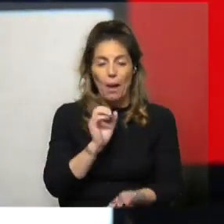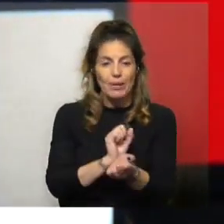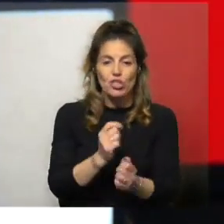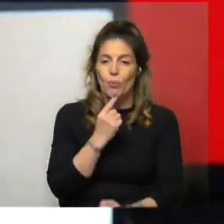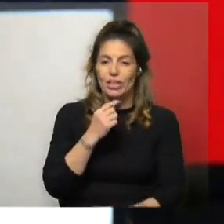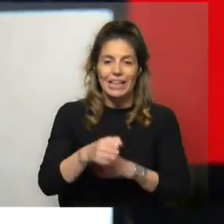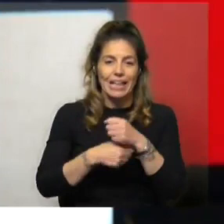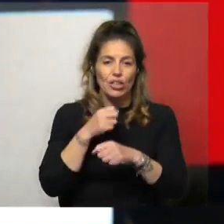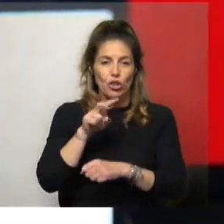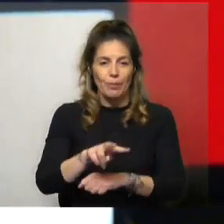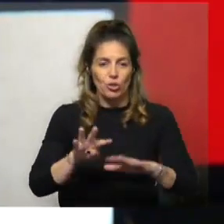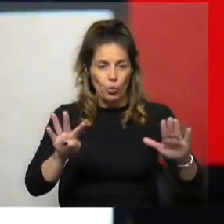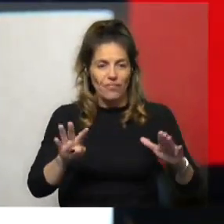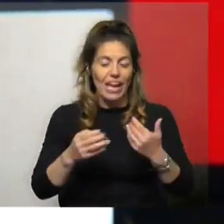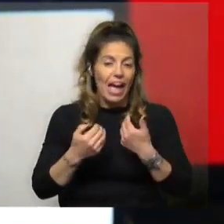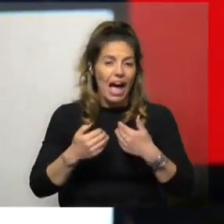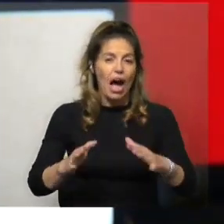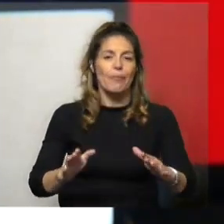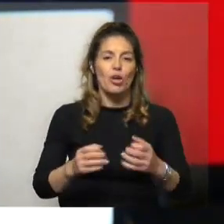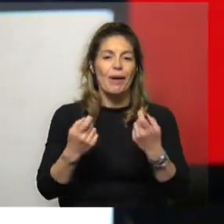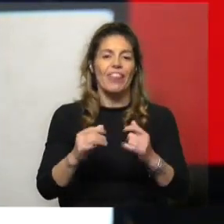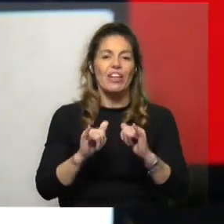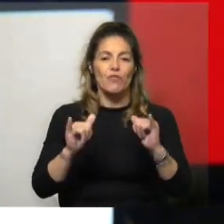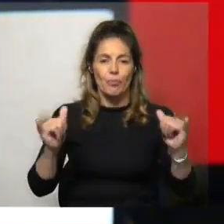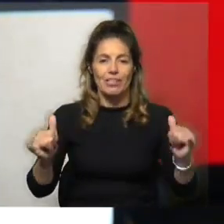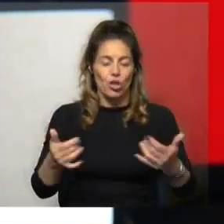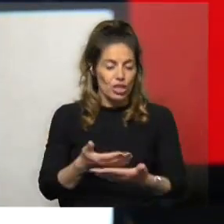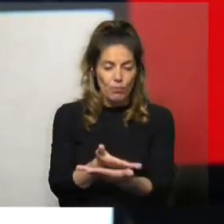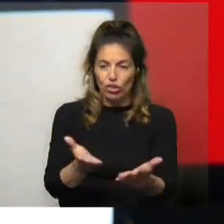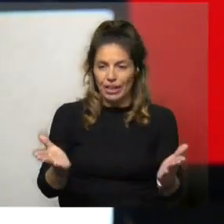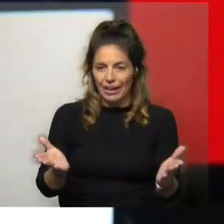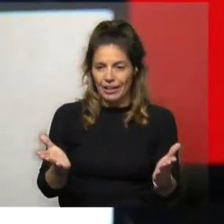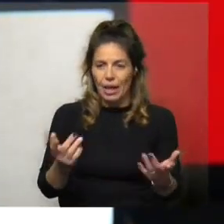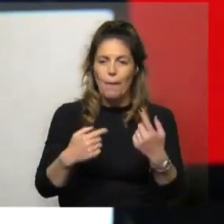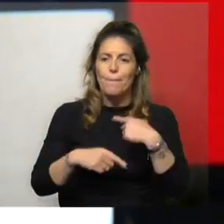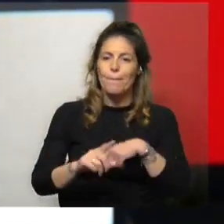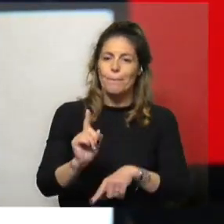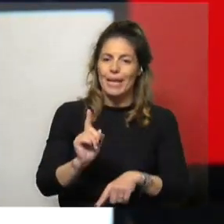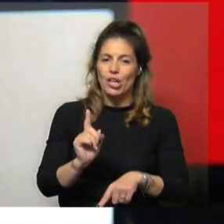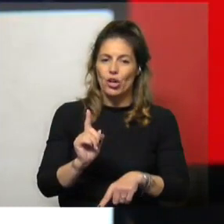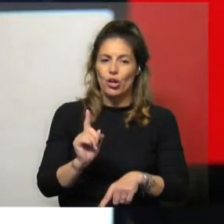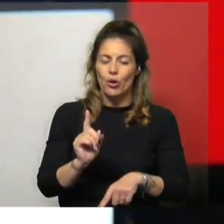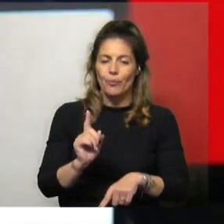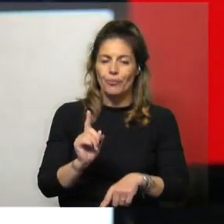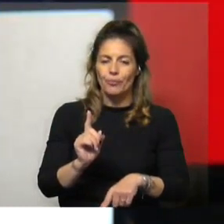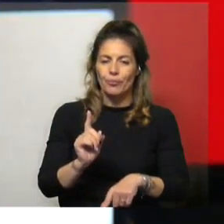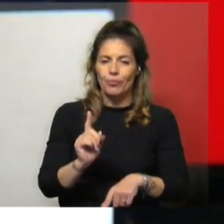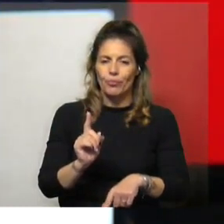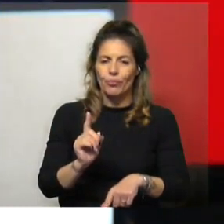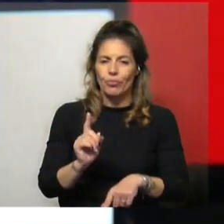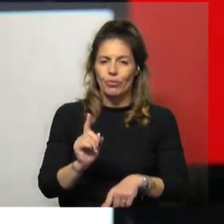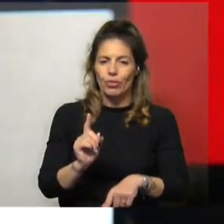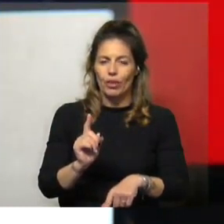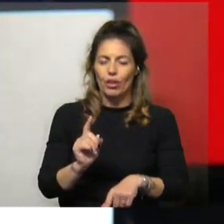abrió un poco la la información y y visibilizó pero indudablemente los los